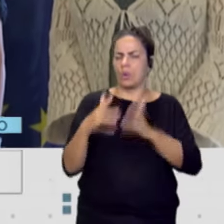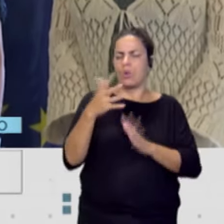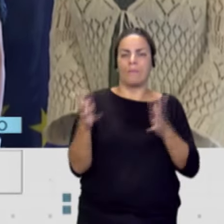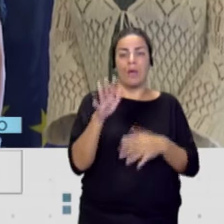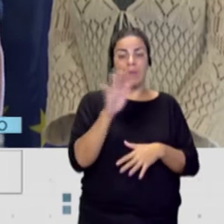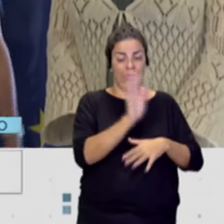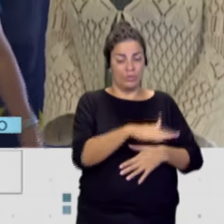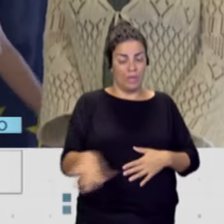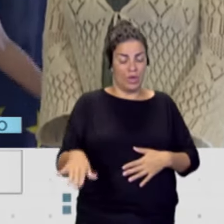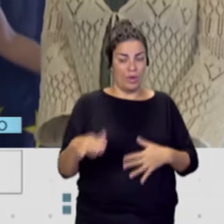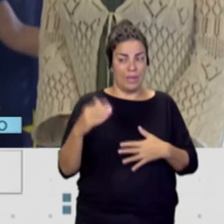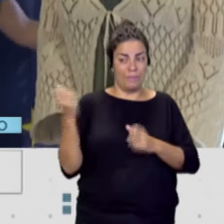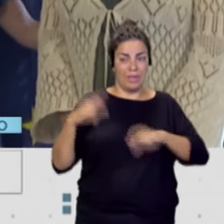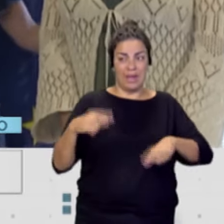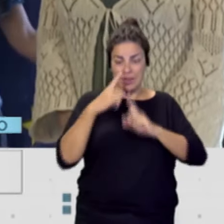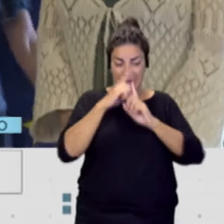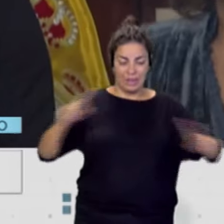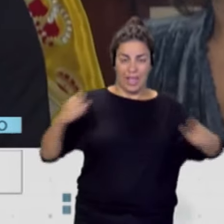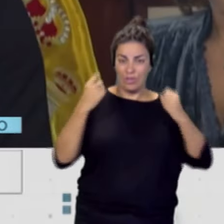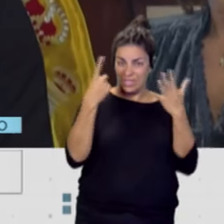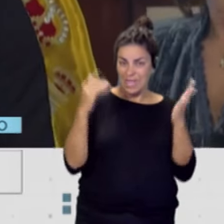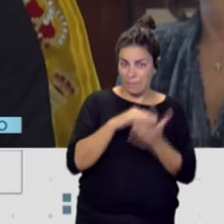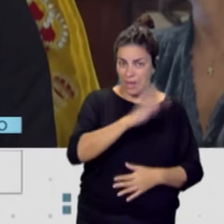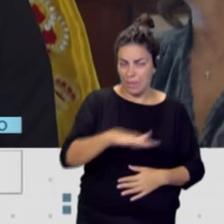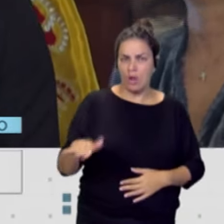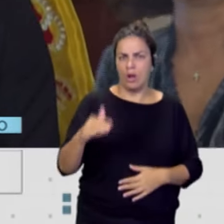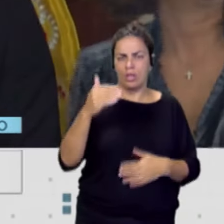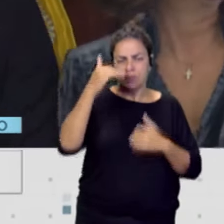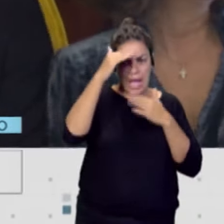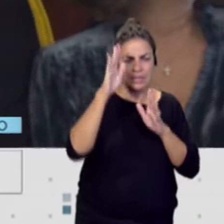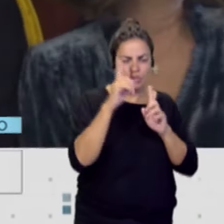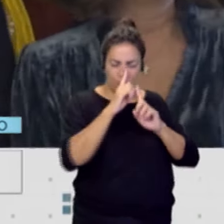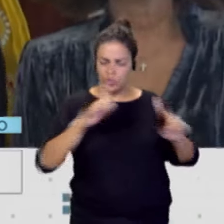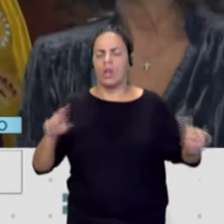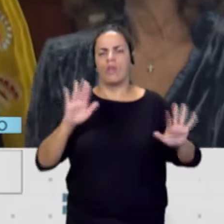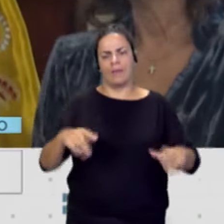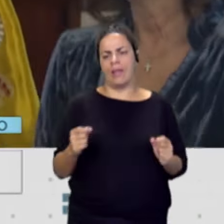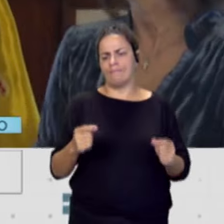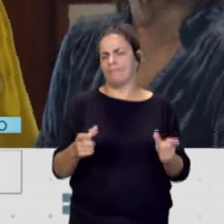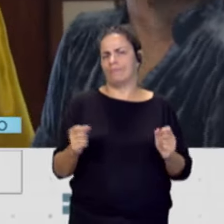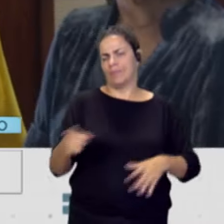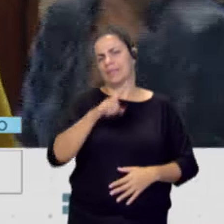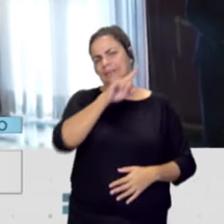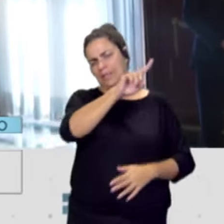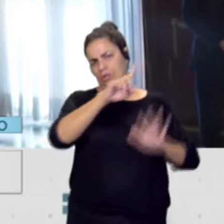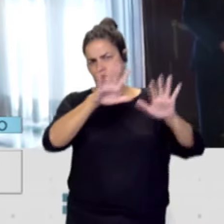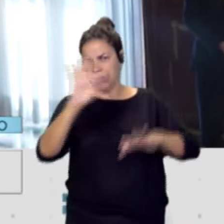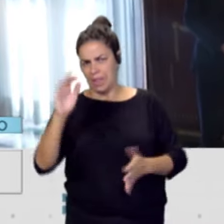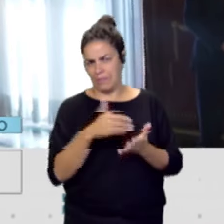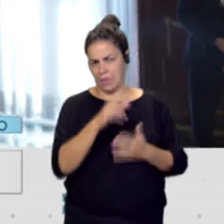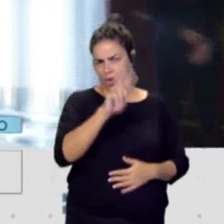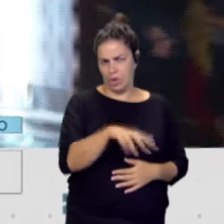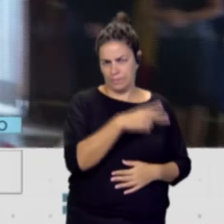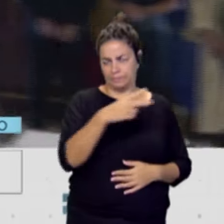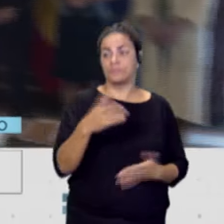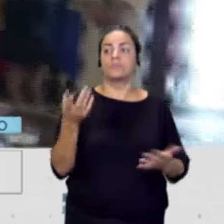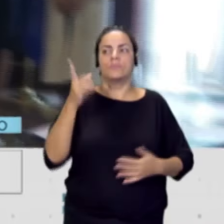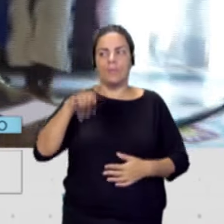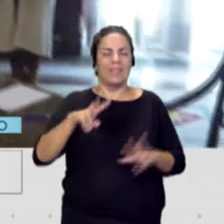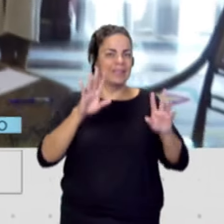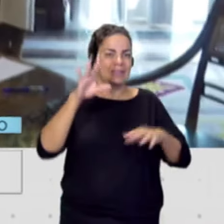migrantes durante todo este año. Veremos lo que ocurre porque no es el único asunto que está en el orden del día de ese encuentro. También se va a hablar de los